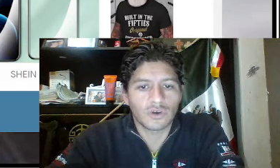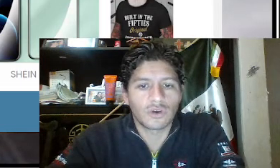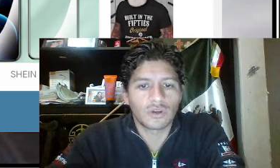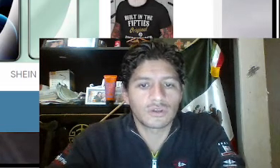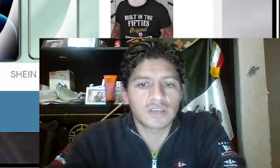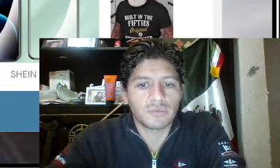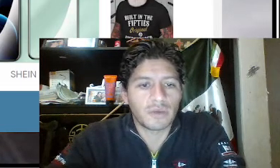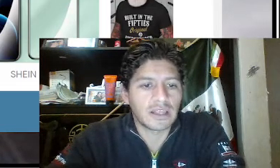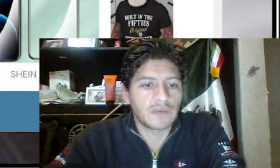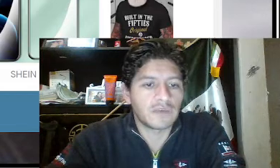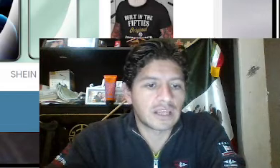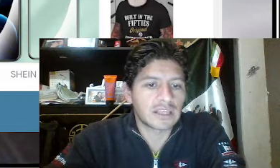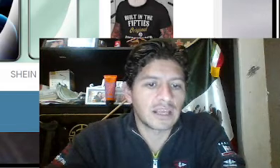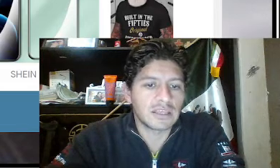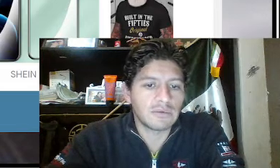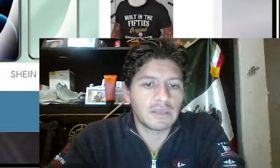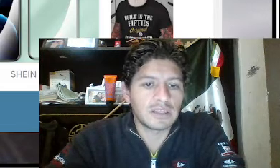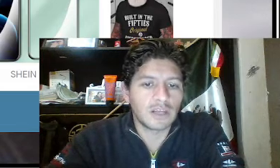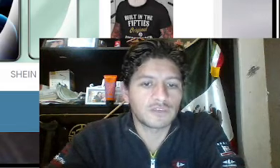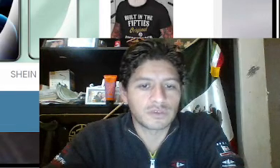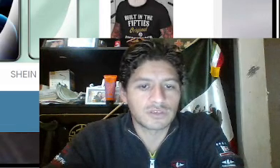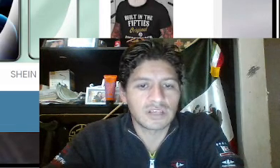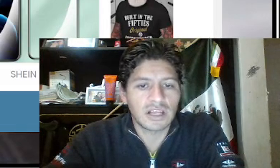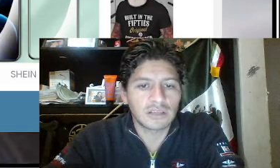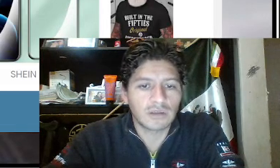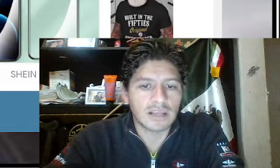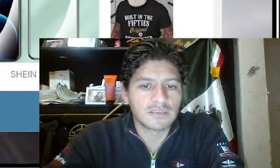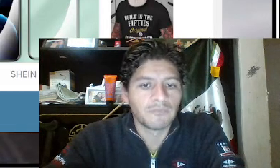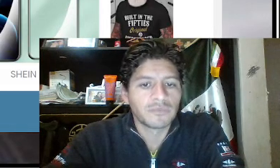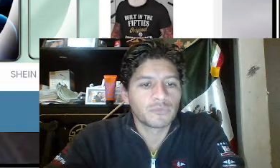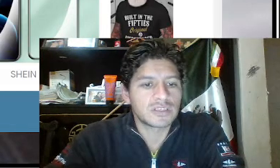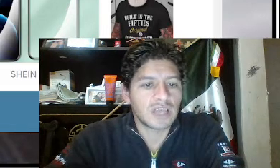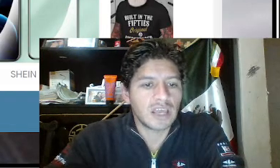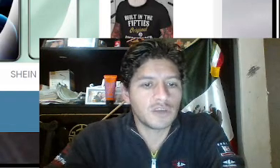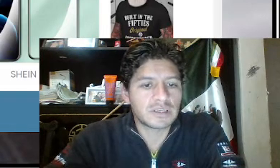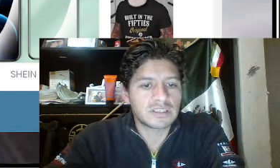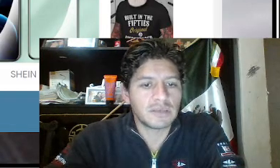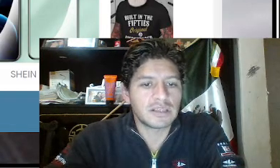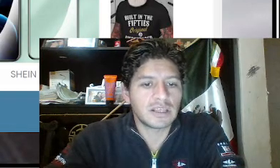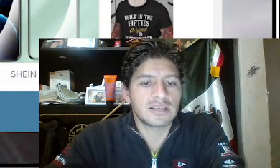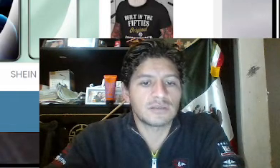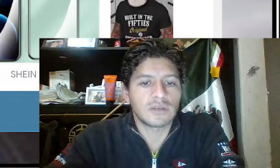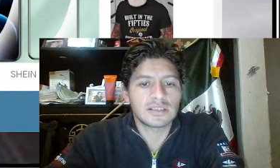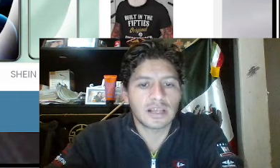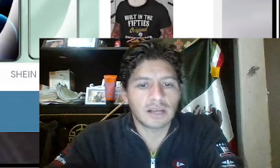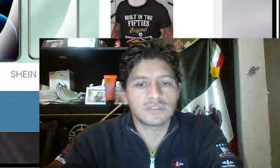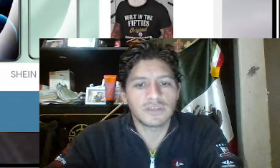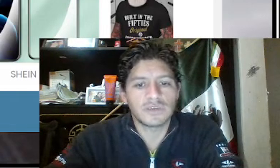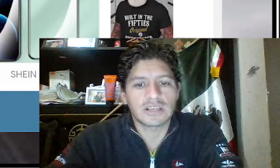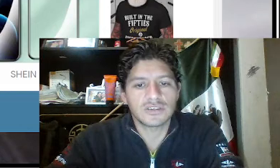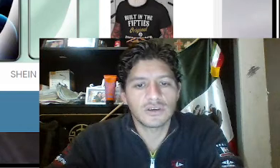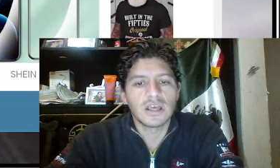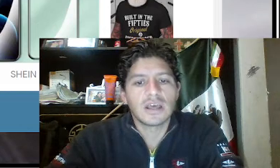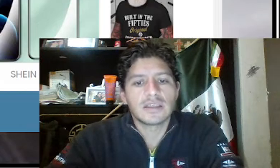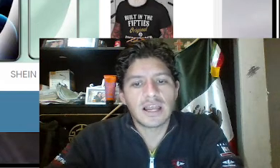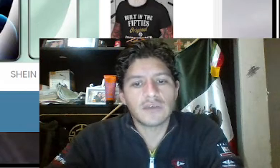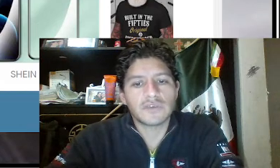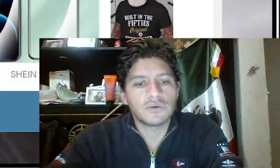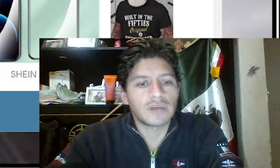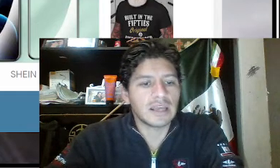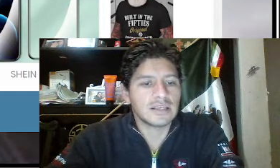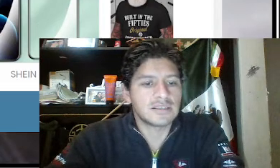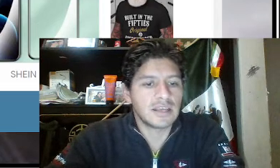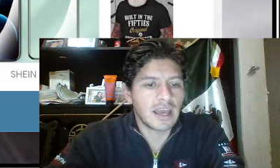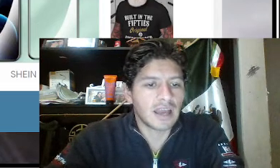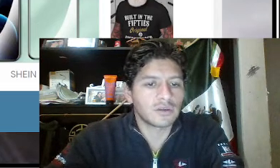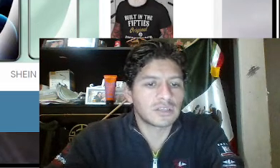fines o con otros que puedan afectar negativamente a los procesos electorales, pues ello precisamente desnaturaliza la justificación de la